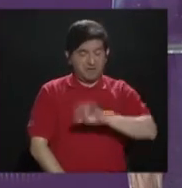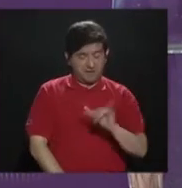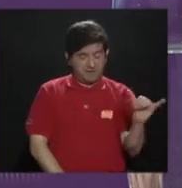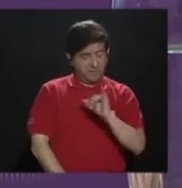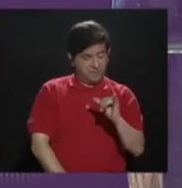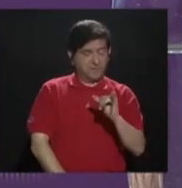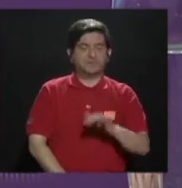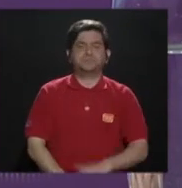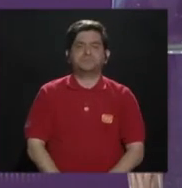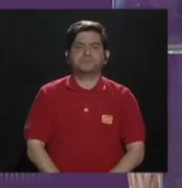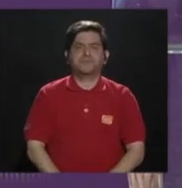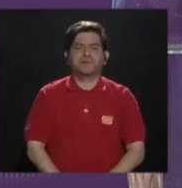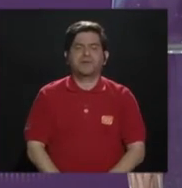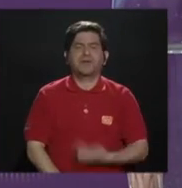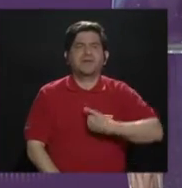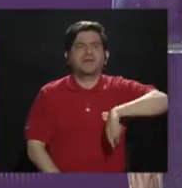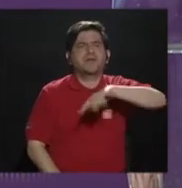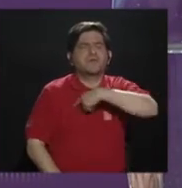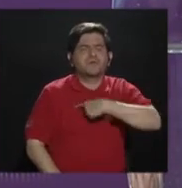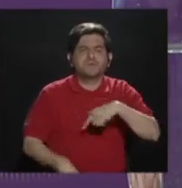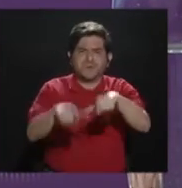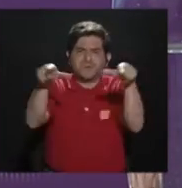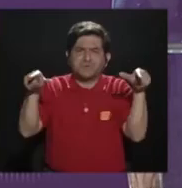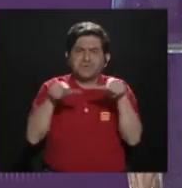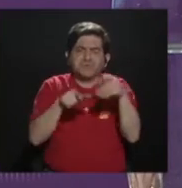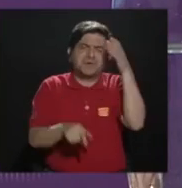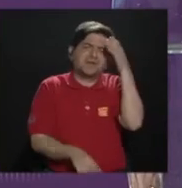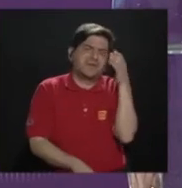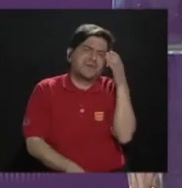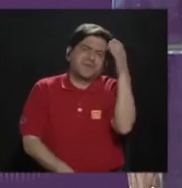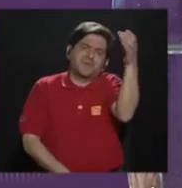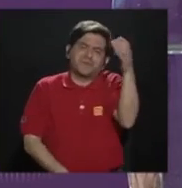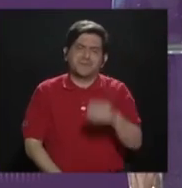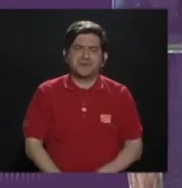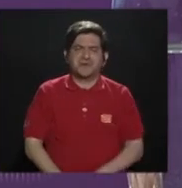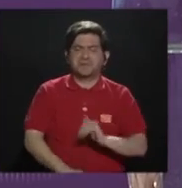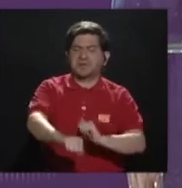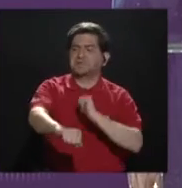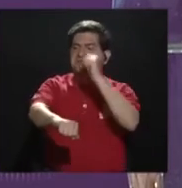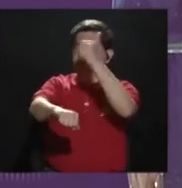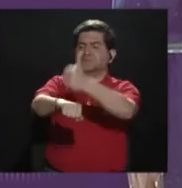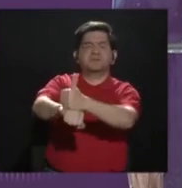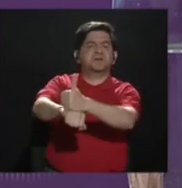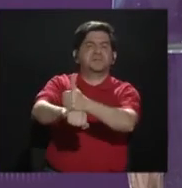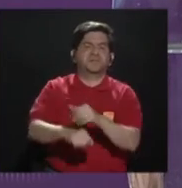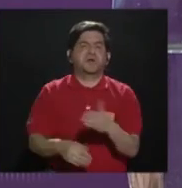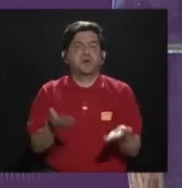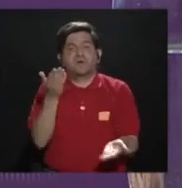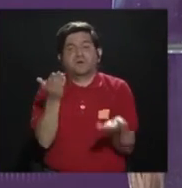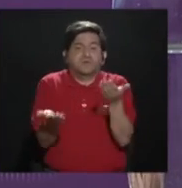también. Estamos en lugares que culturalmente han sido designados o son